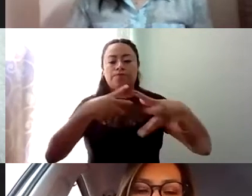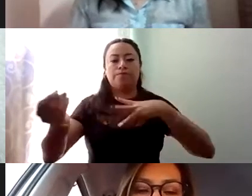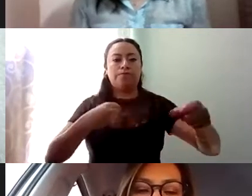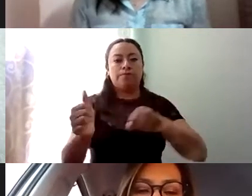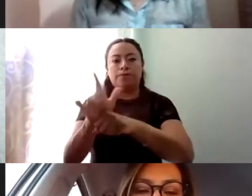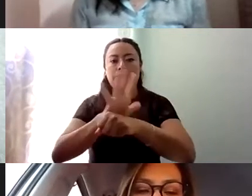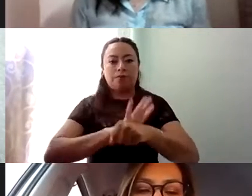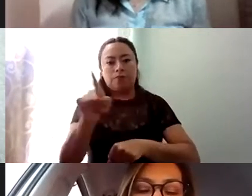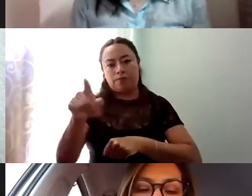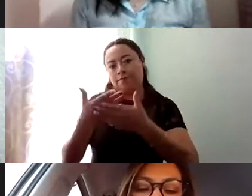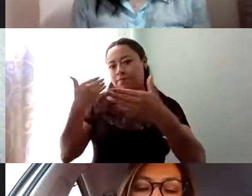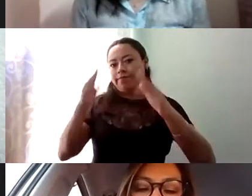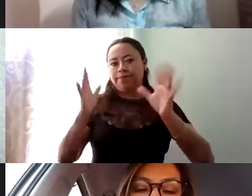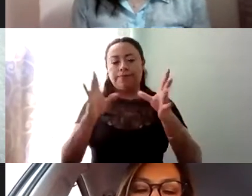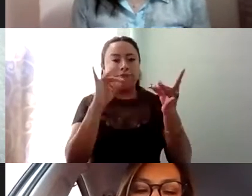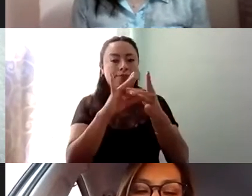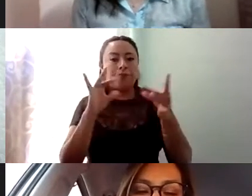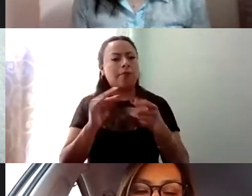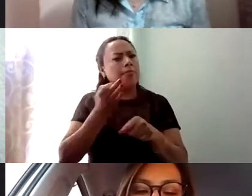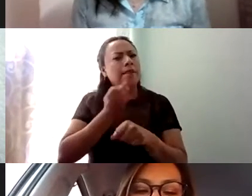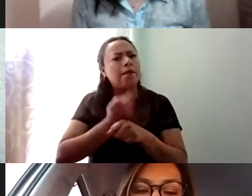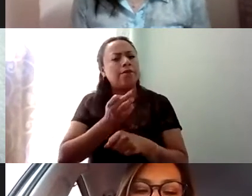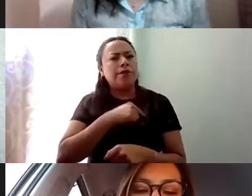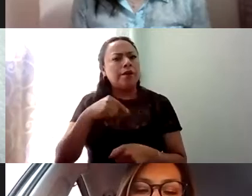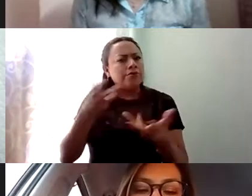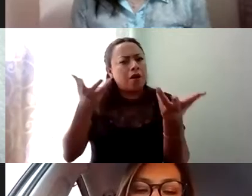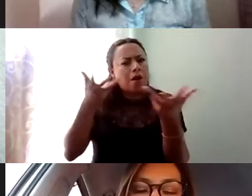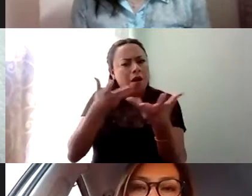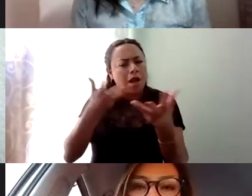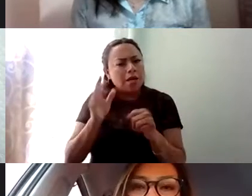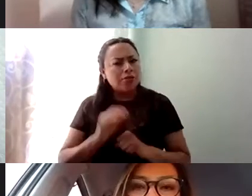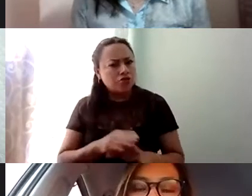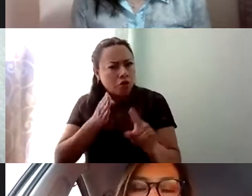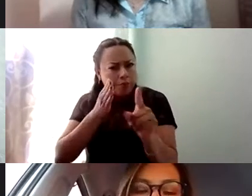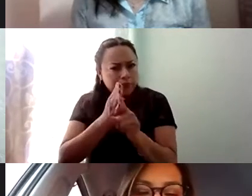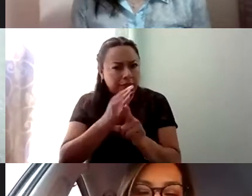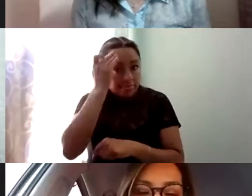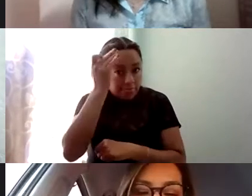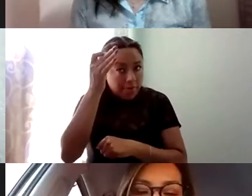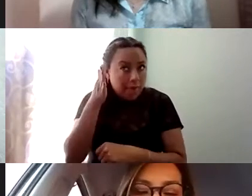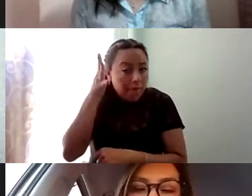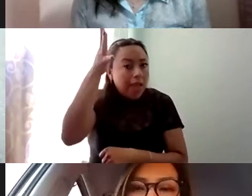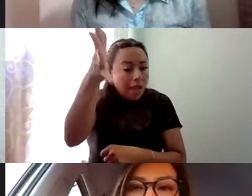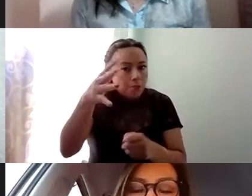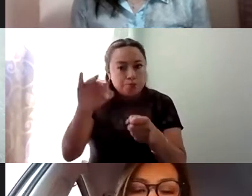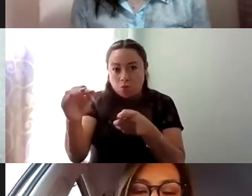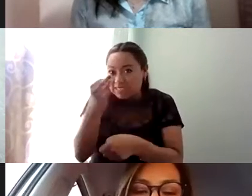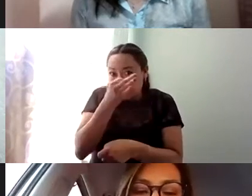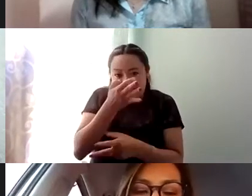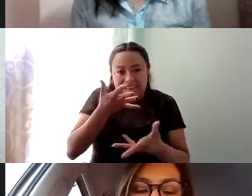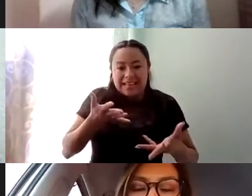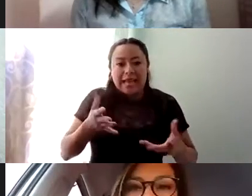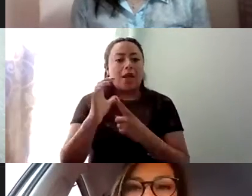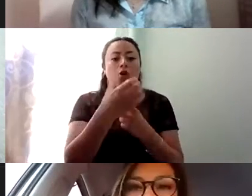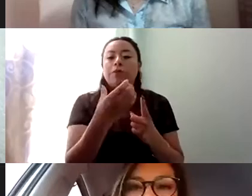como usted ya lo mencionó, ¿cuáles serían las acciones que considera implementar a corto, mediano y largo plazo la Comisión de Derechos